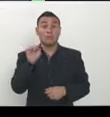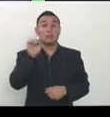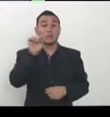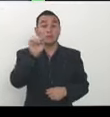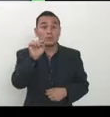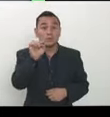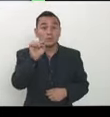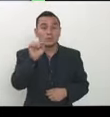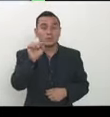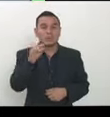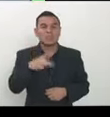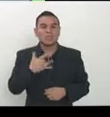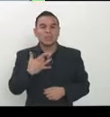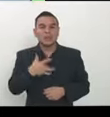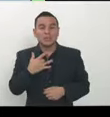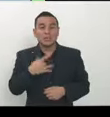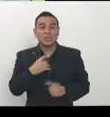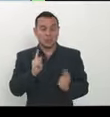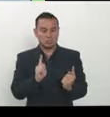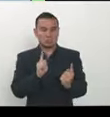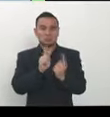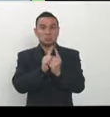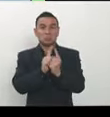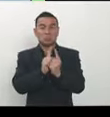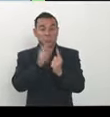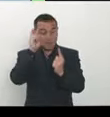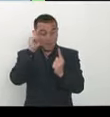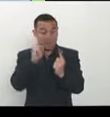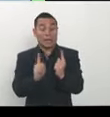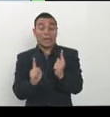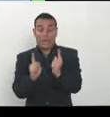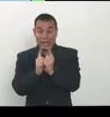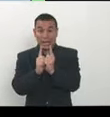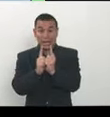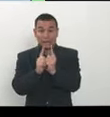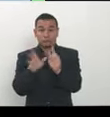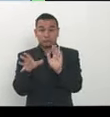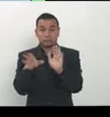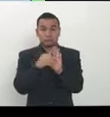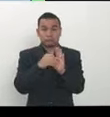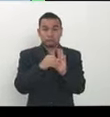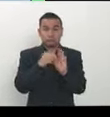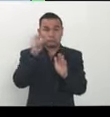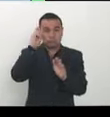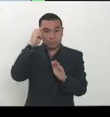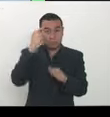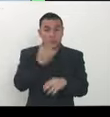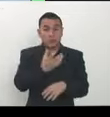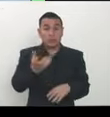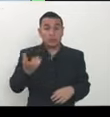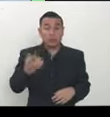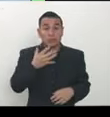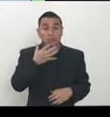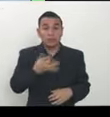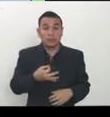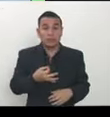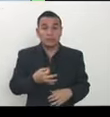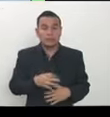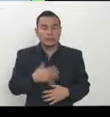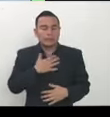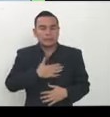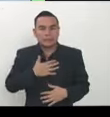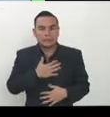Javier, si tú tienes más contacto, es la carga viral. Si tú te contagias ahora, Jesús, con uno, una cosa. Tú puedes tener a uno de... Dime.